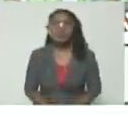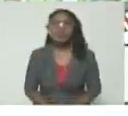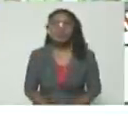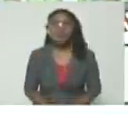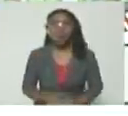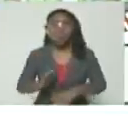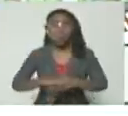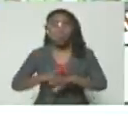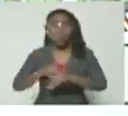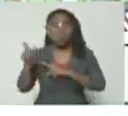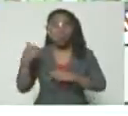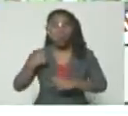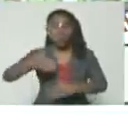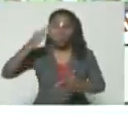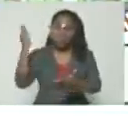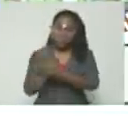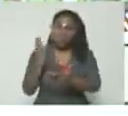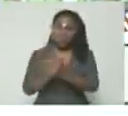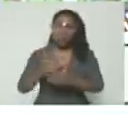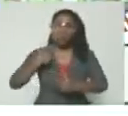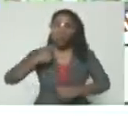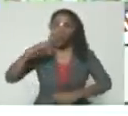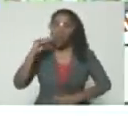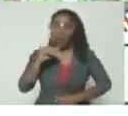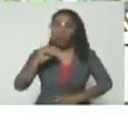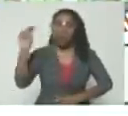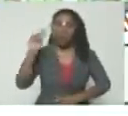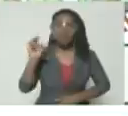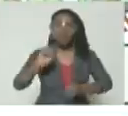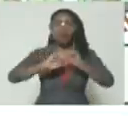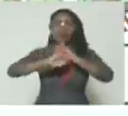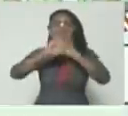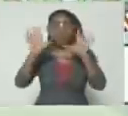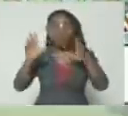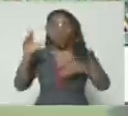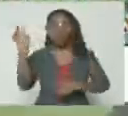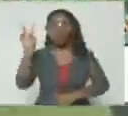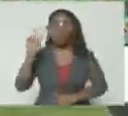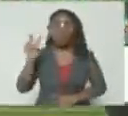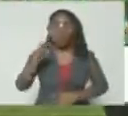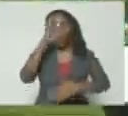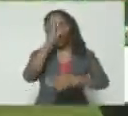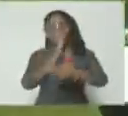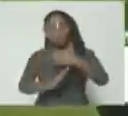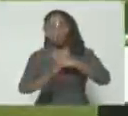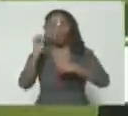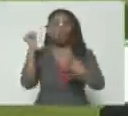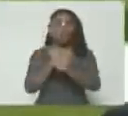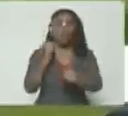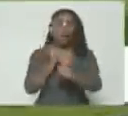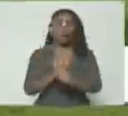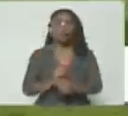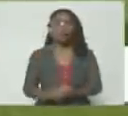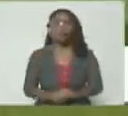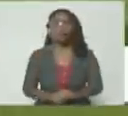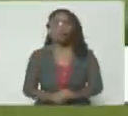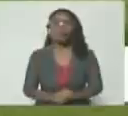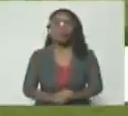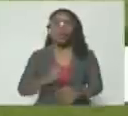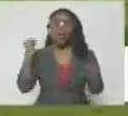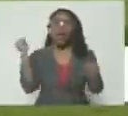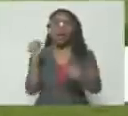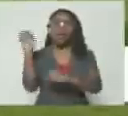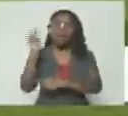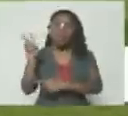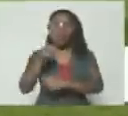Por eso yo siempre le hablo a la Venezuela sensata, a la Venezuela trabajadora, a la Venezuela que ama,